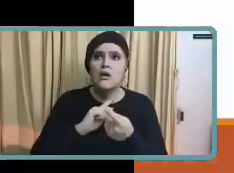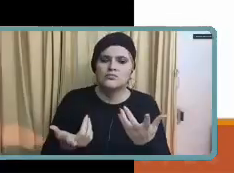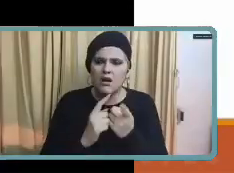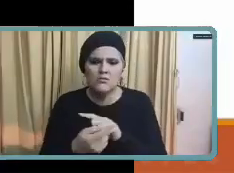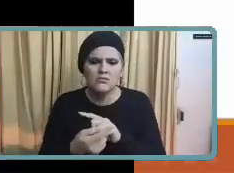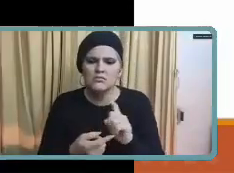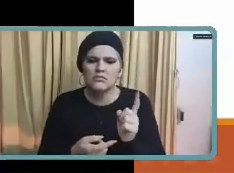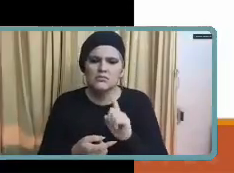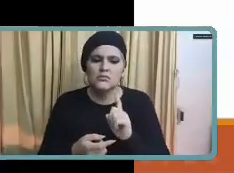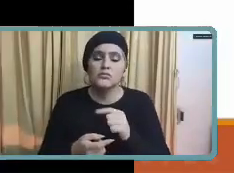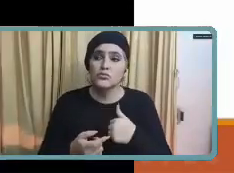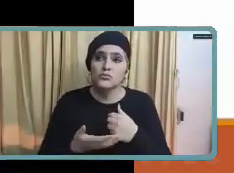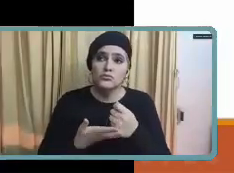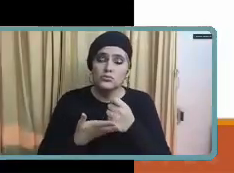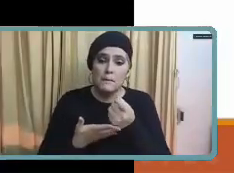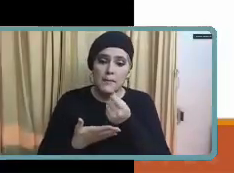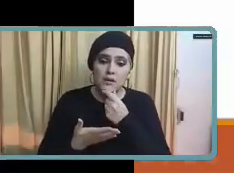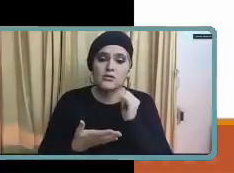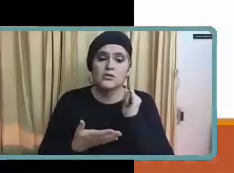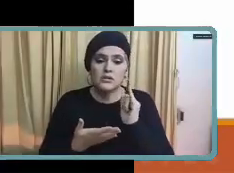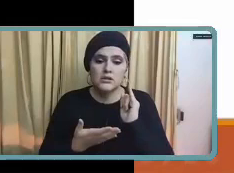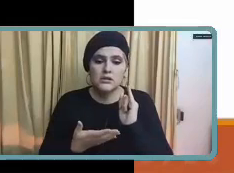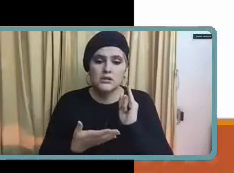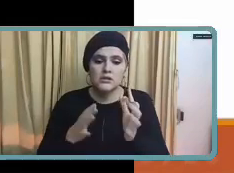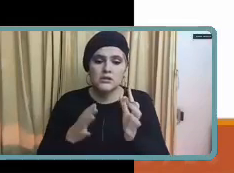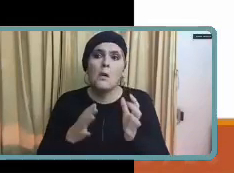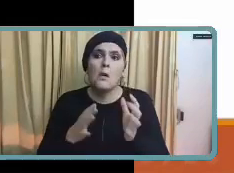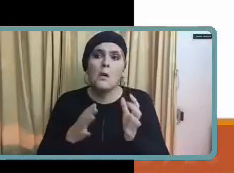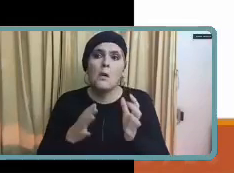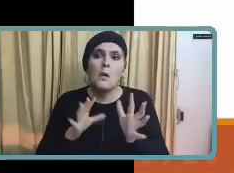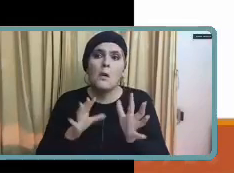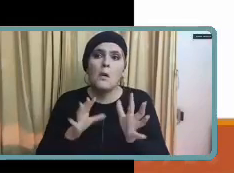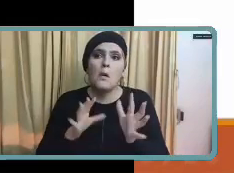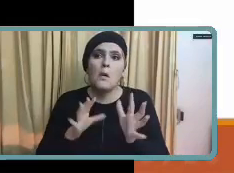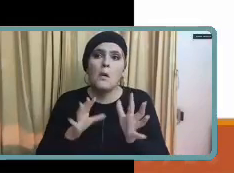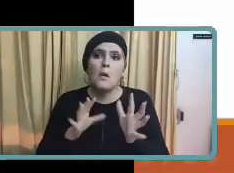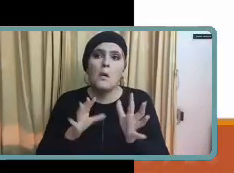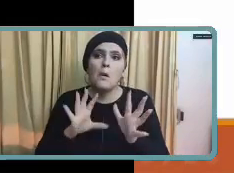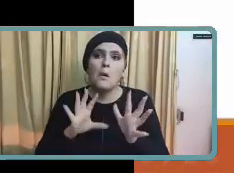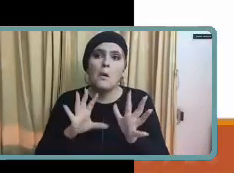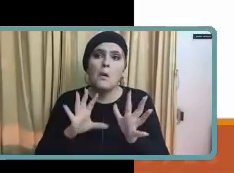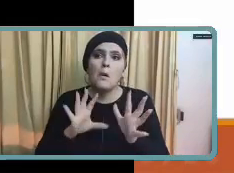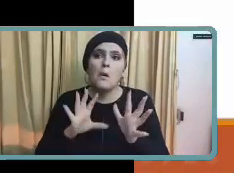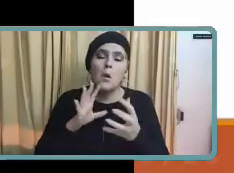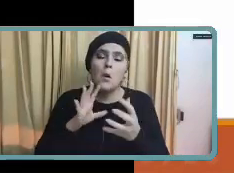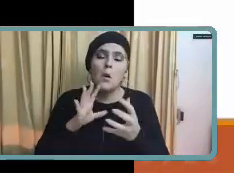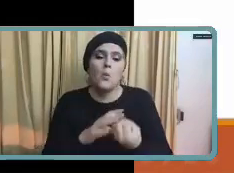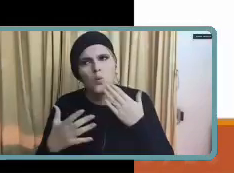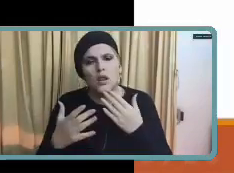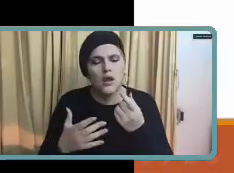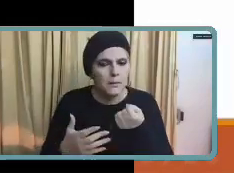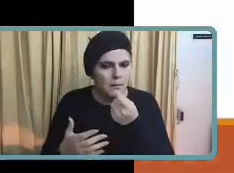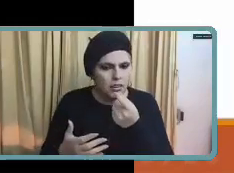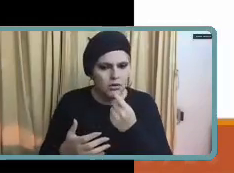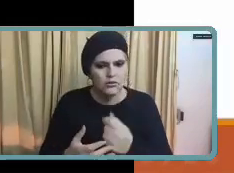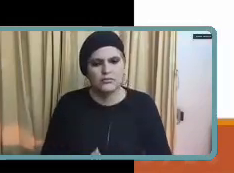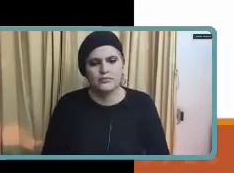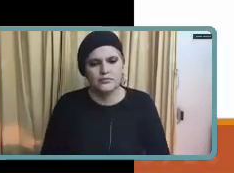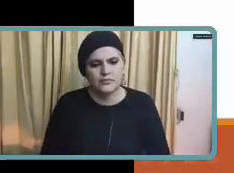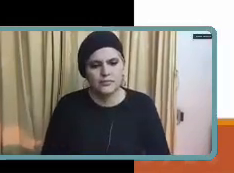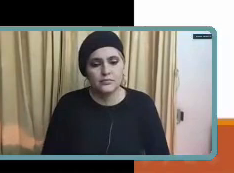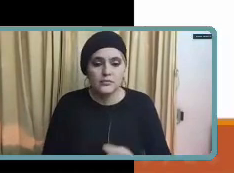y deseo que haya nuevos tratamientos biológicos, pero debes tener precaución de usarlos. Y esto uno lo ve, y por eso estamos haciendo